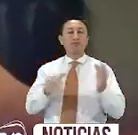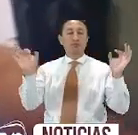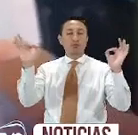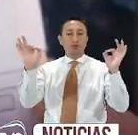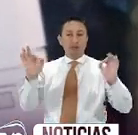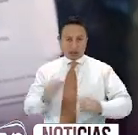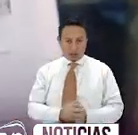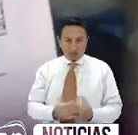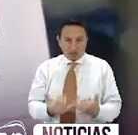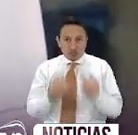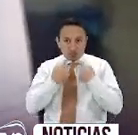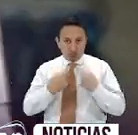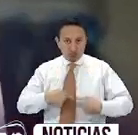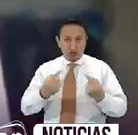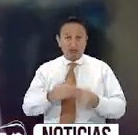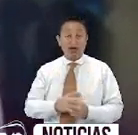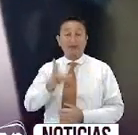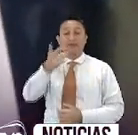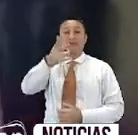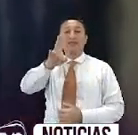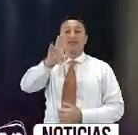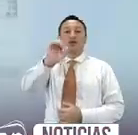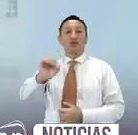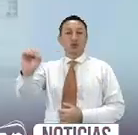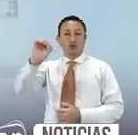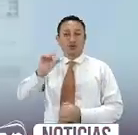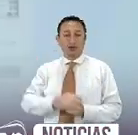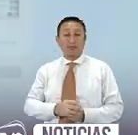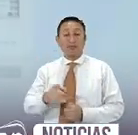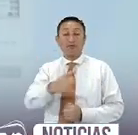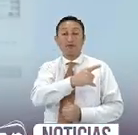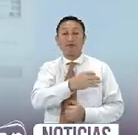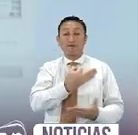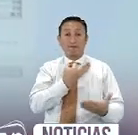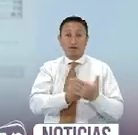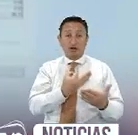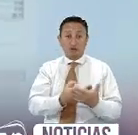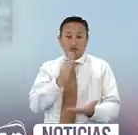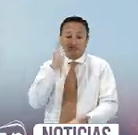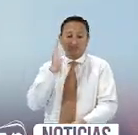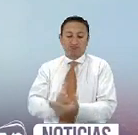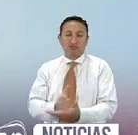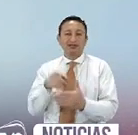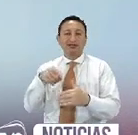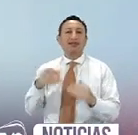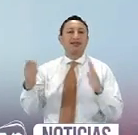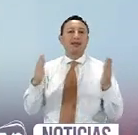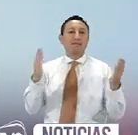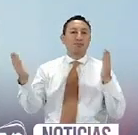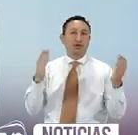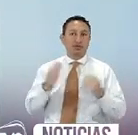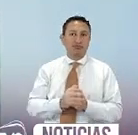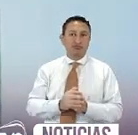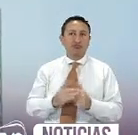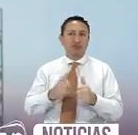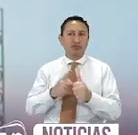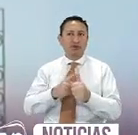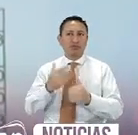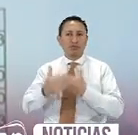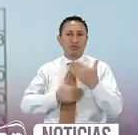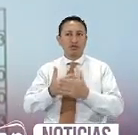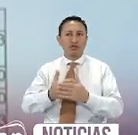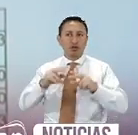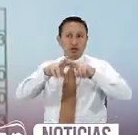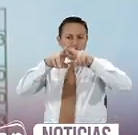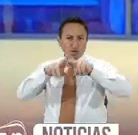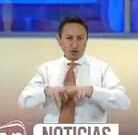Minas, anunció este 17 de octubre que los cobros de estas facturas se suspenden de manera temporal mientras se realice un proceso de